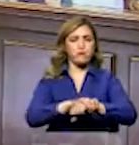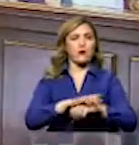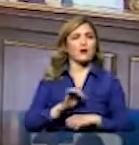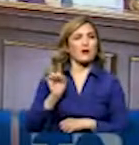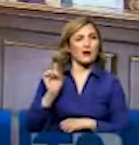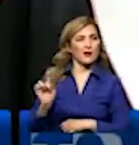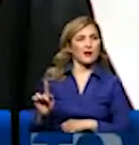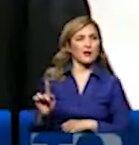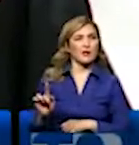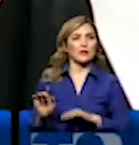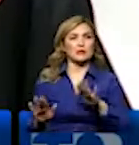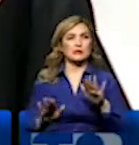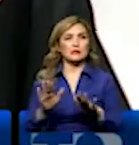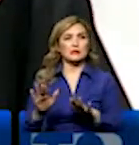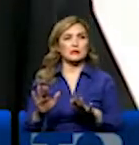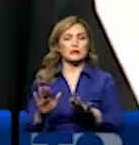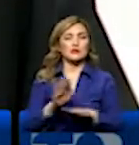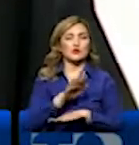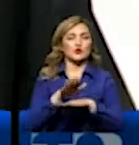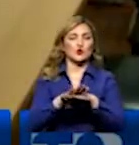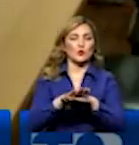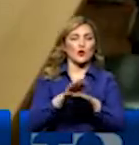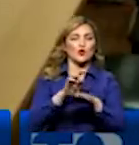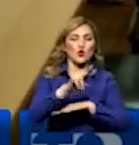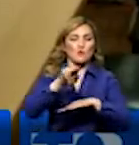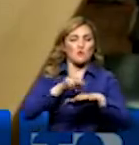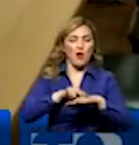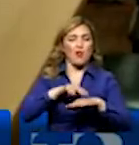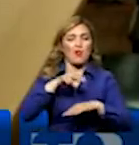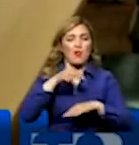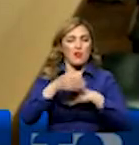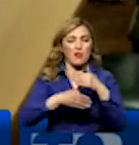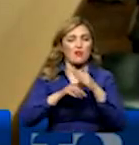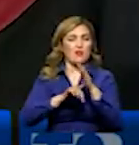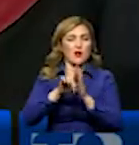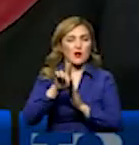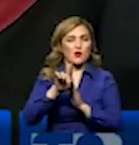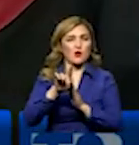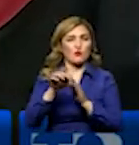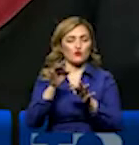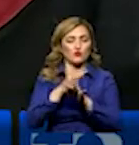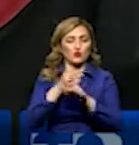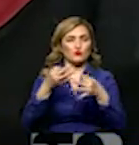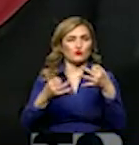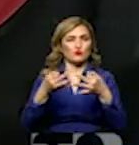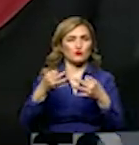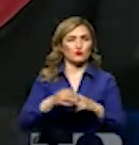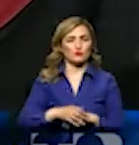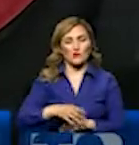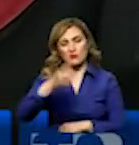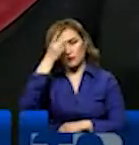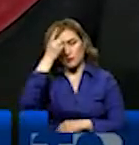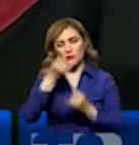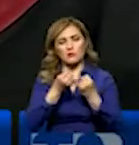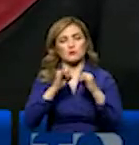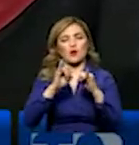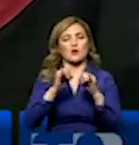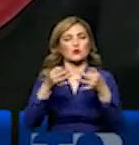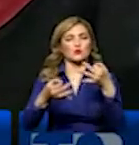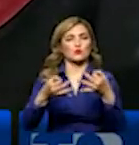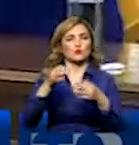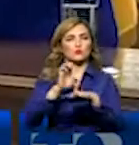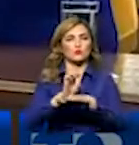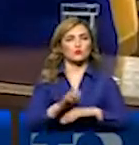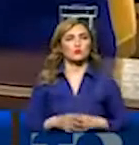Aguirre tuvo reparos en torno al normal desarrollo de la función judicial. Que existe una deuda con la independencia judicial